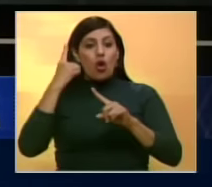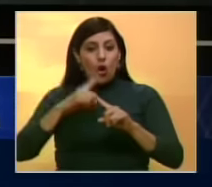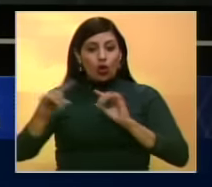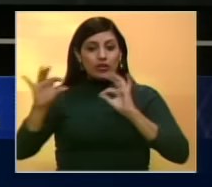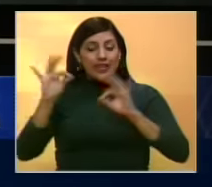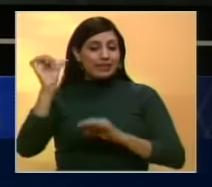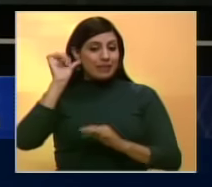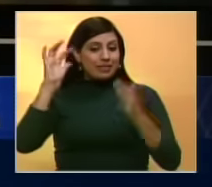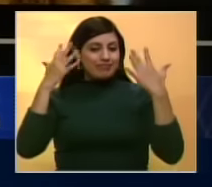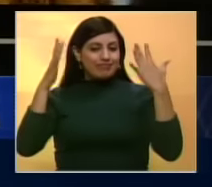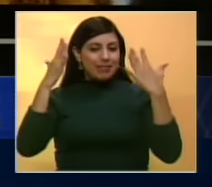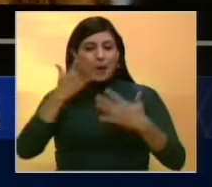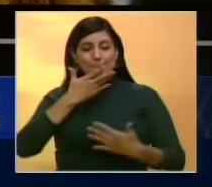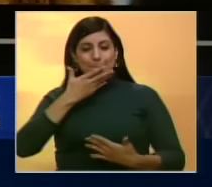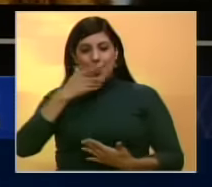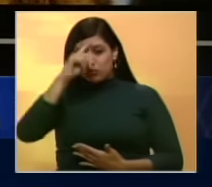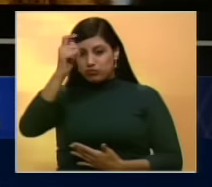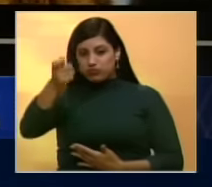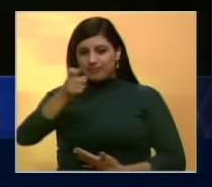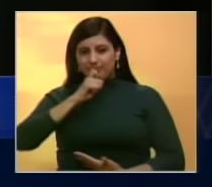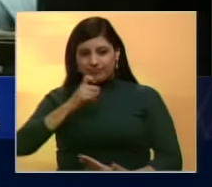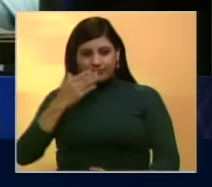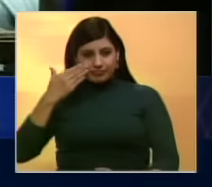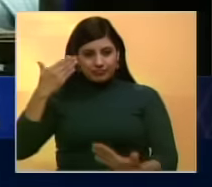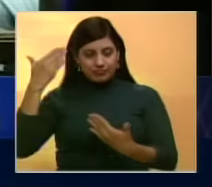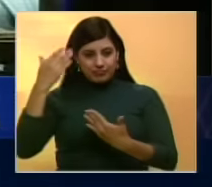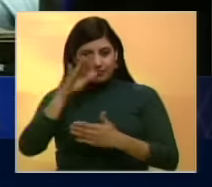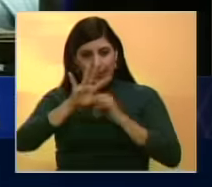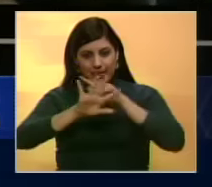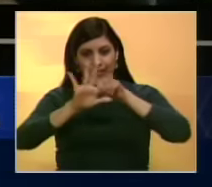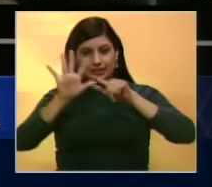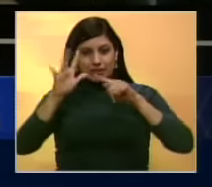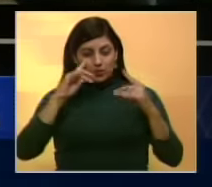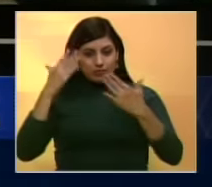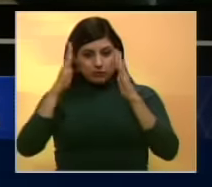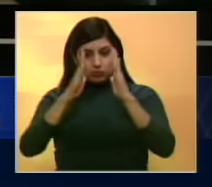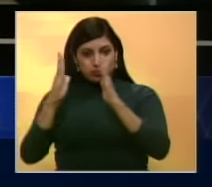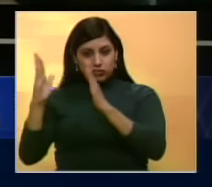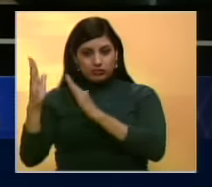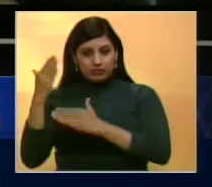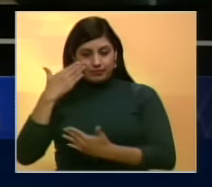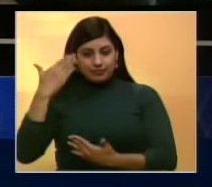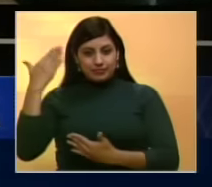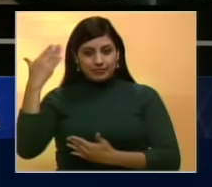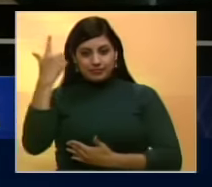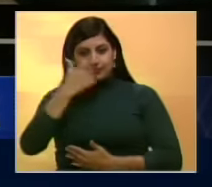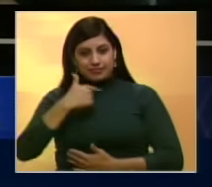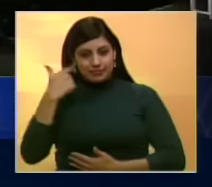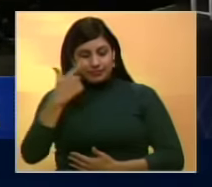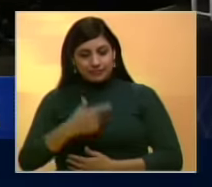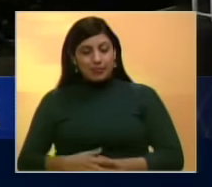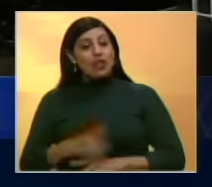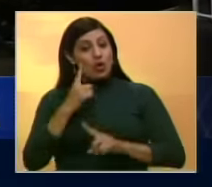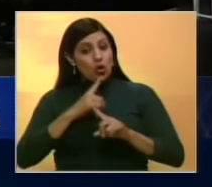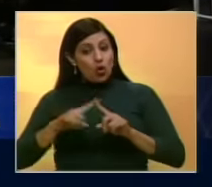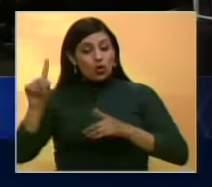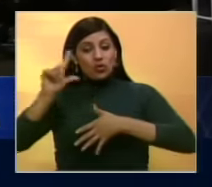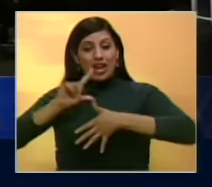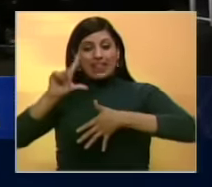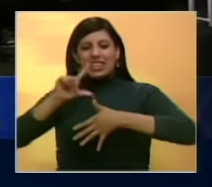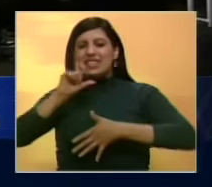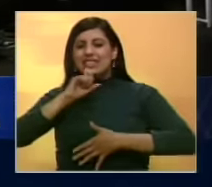actrices aplaudidas por los académicos están Kate blanchet bry larson y Jennifer Lawrence entre otras y los latinos